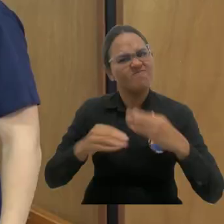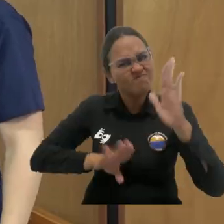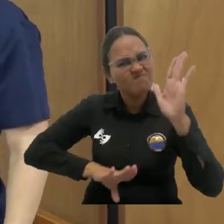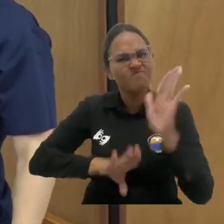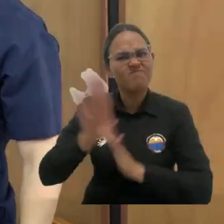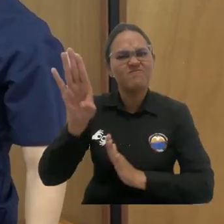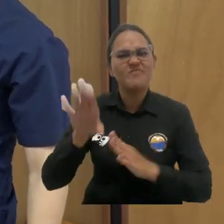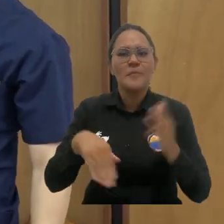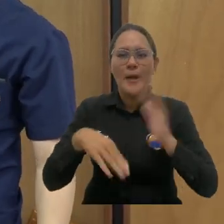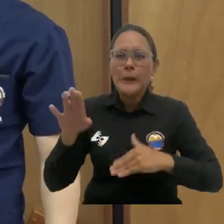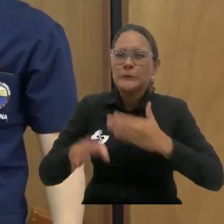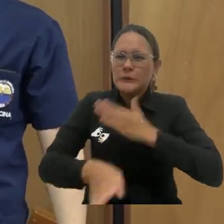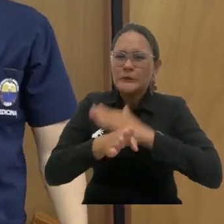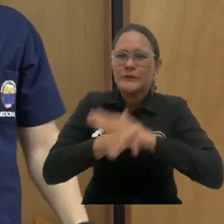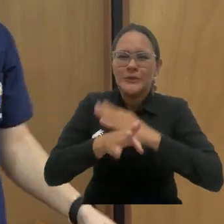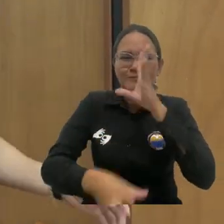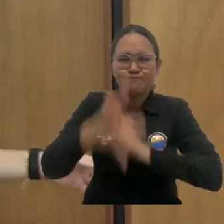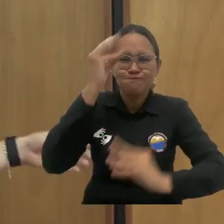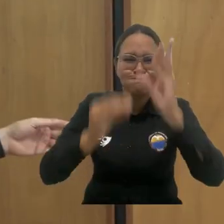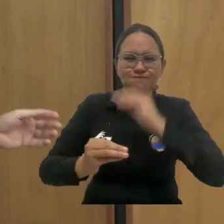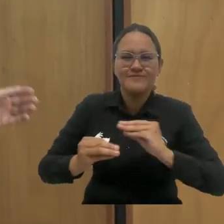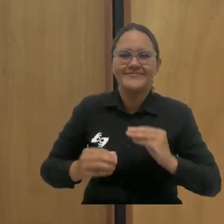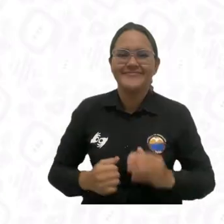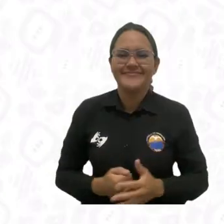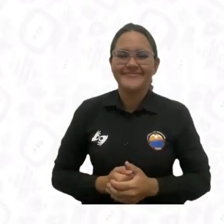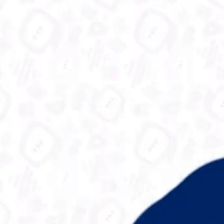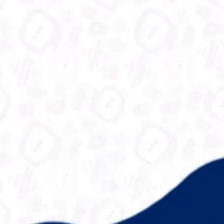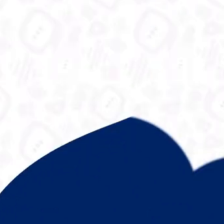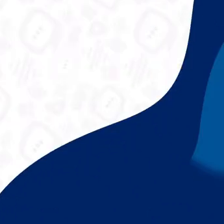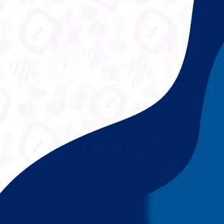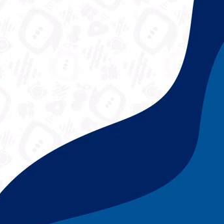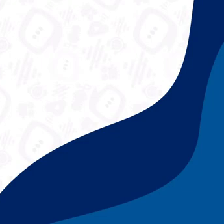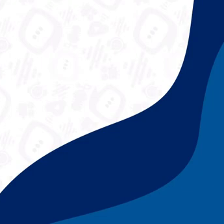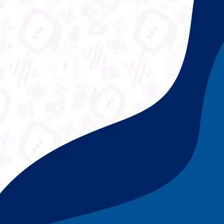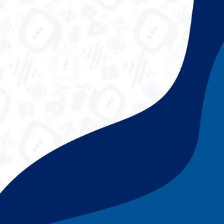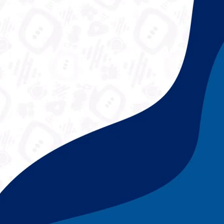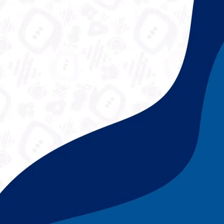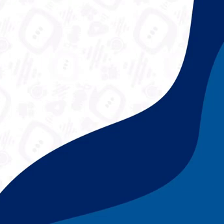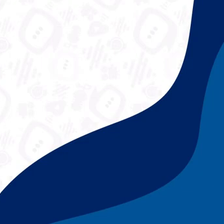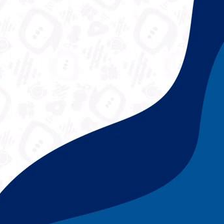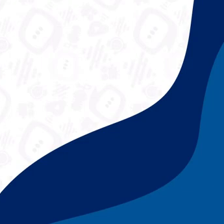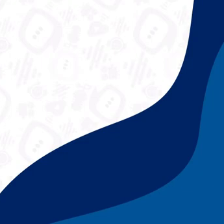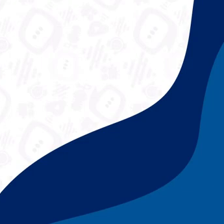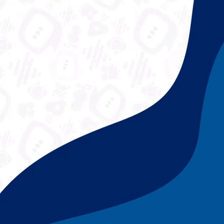adelante, a seguir en la formación continua.